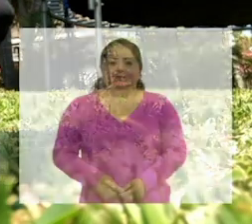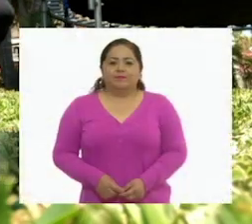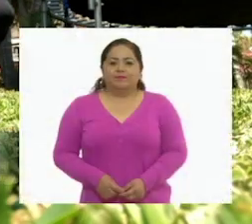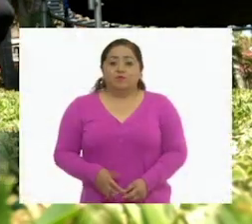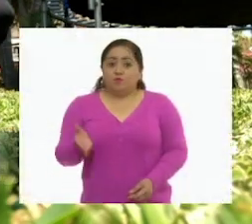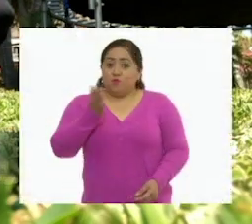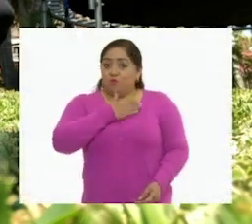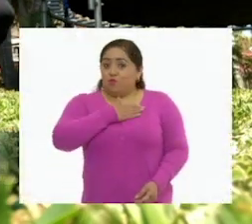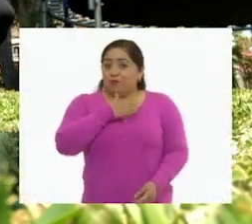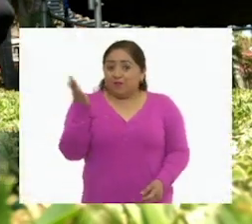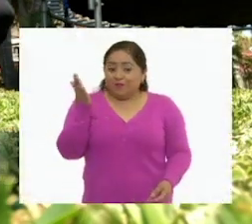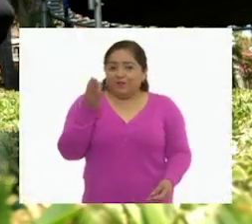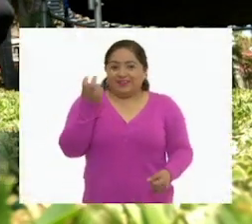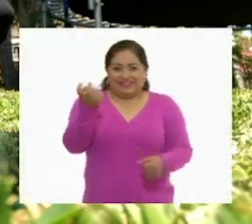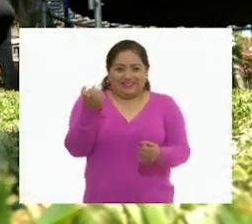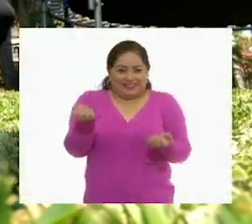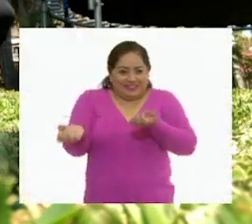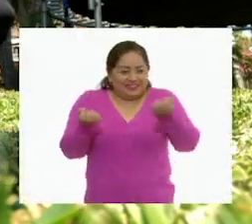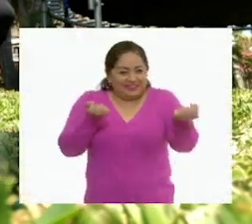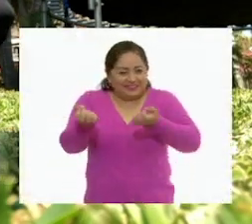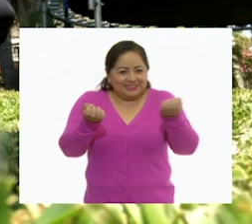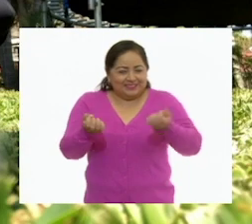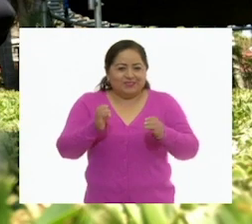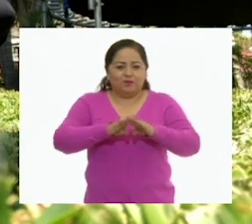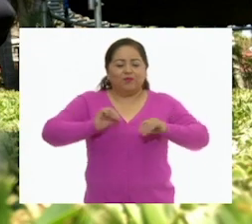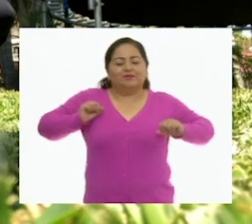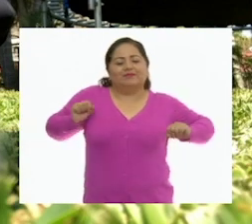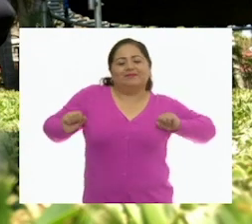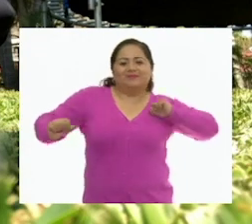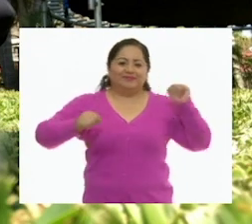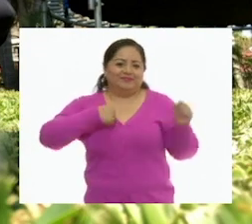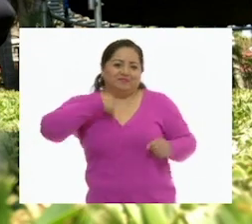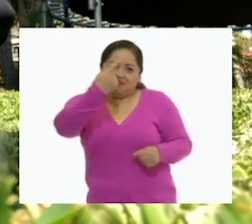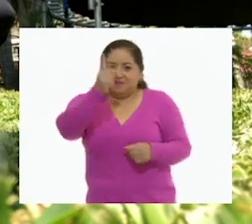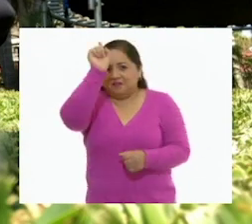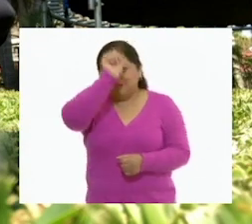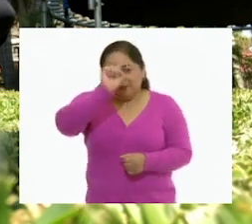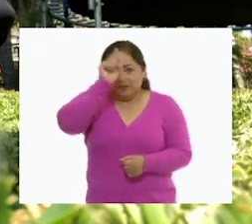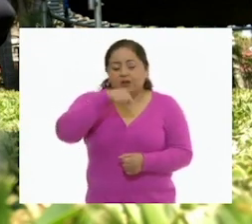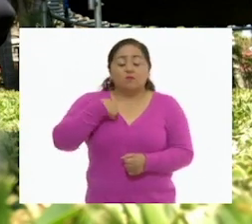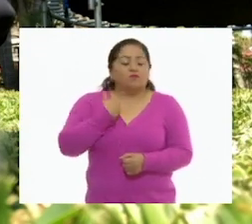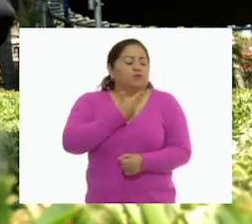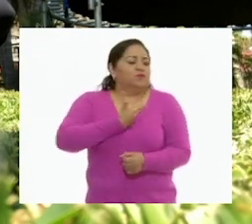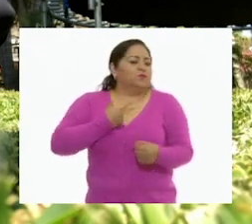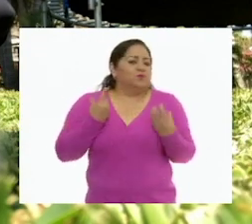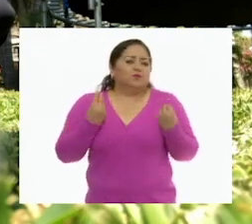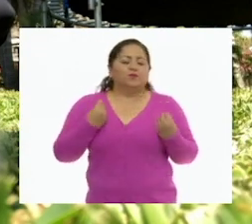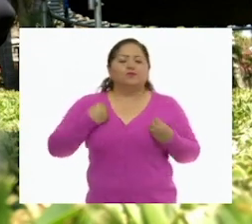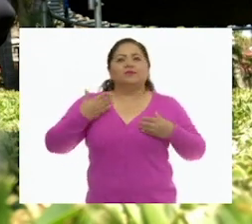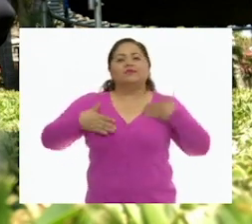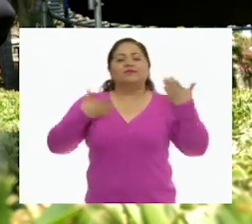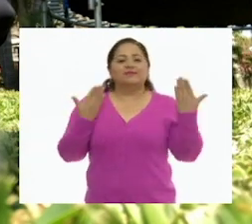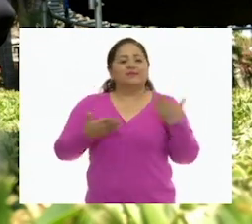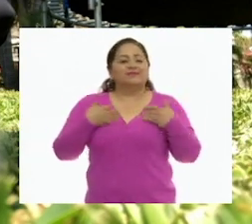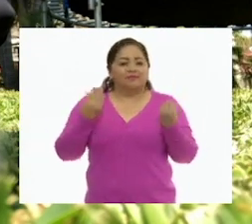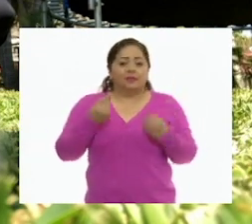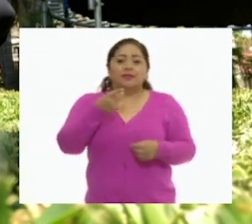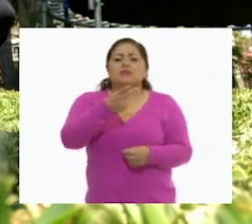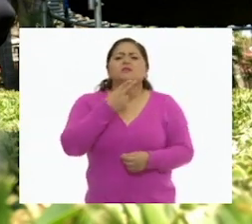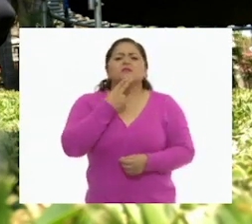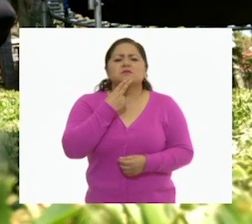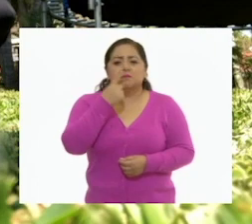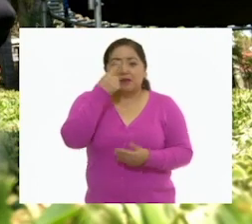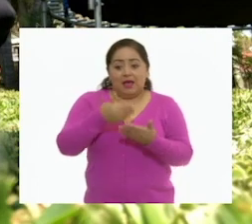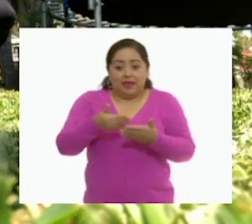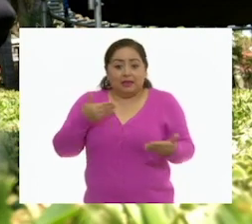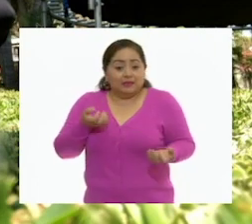Bueno. Esta es la rutina de ejercicios de estiramientos que yo les puedo recomendar. A mí me gusta mucho, lo disfruto mucho. Y esto sirve para